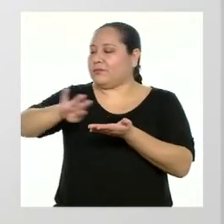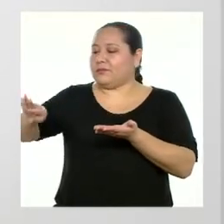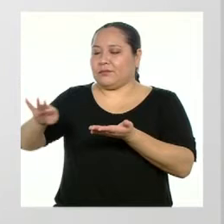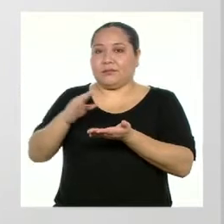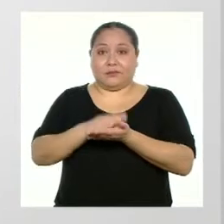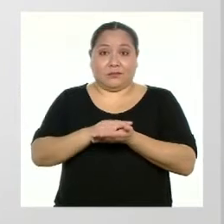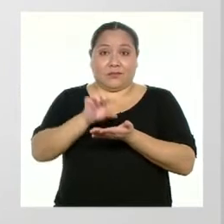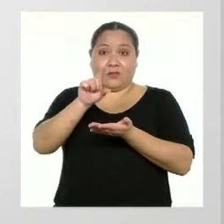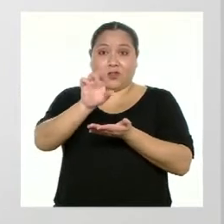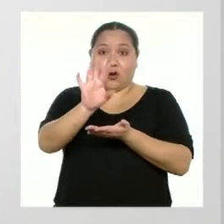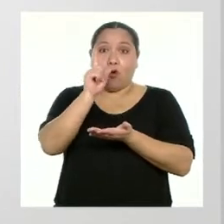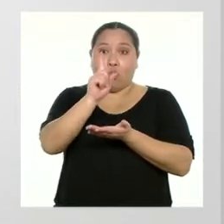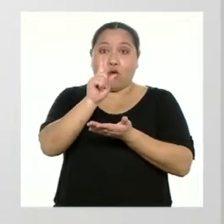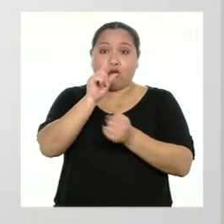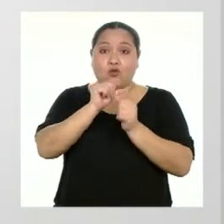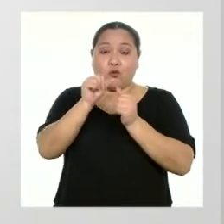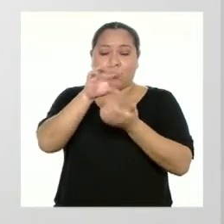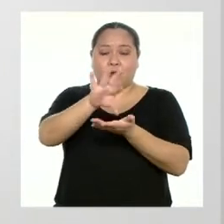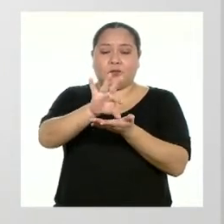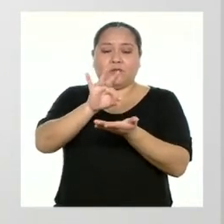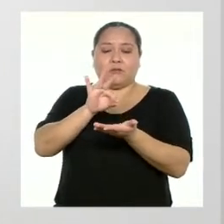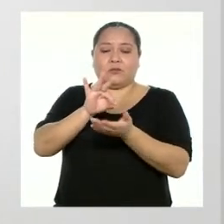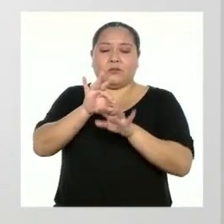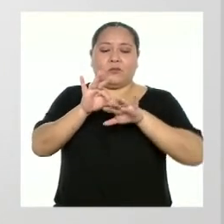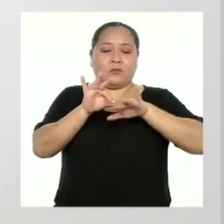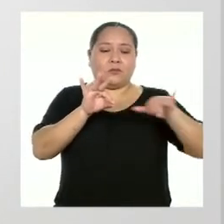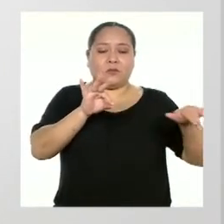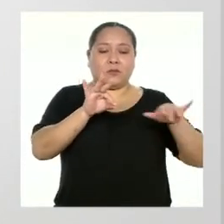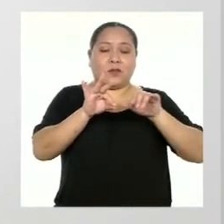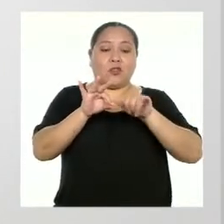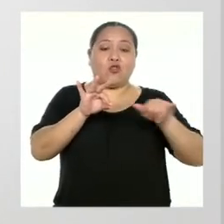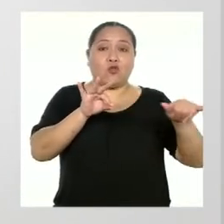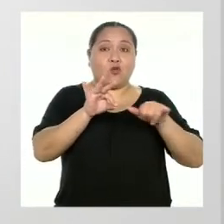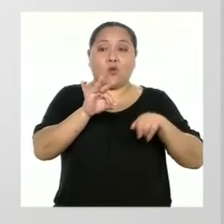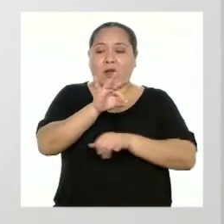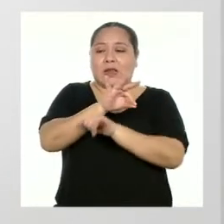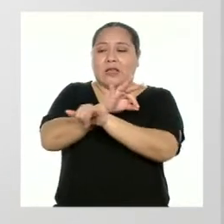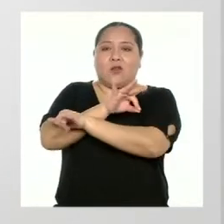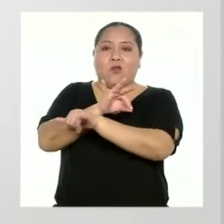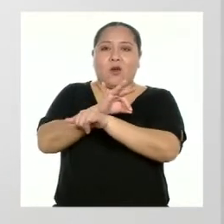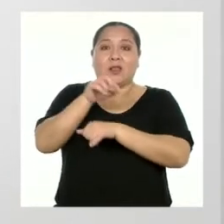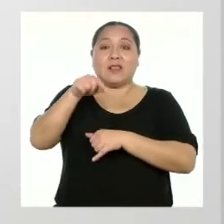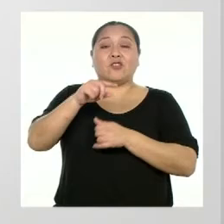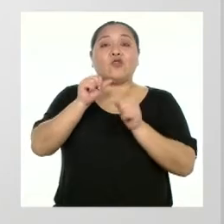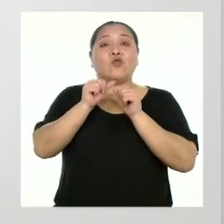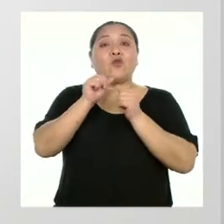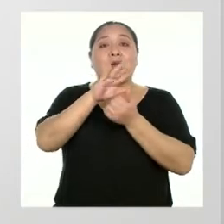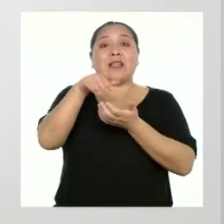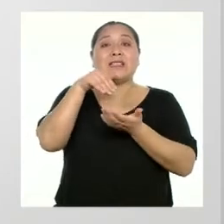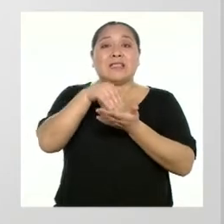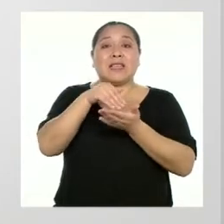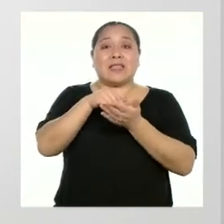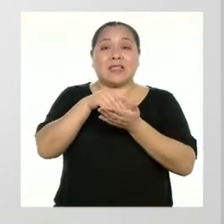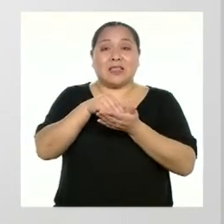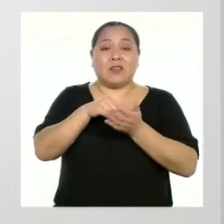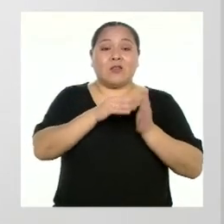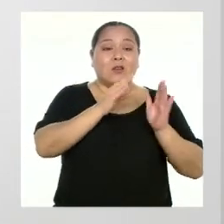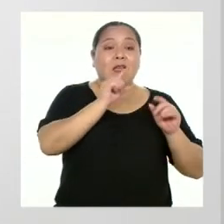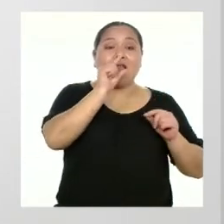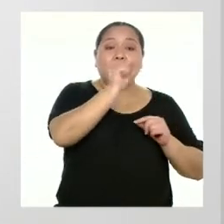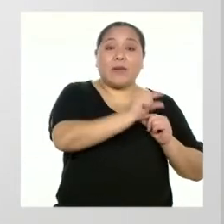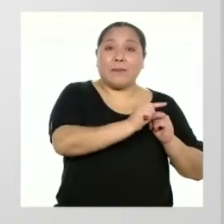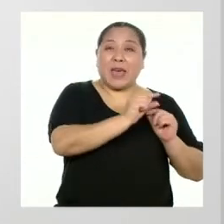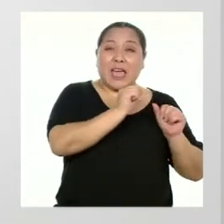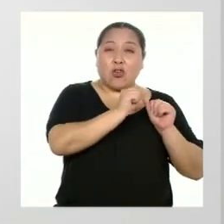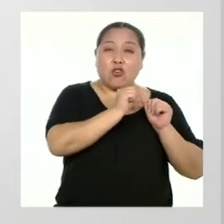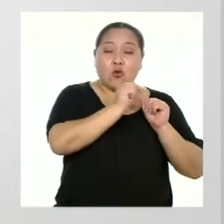otra mitad al otro lado. La mediana es un valor central, que se puede aplicar cuando los valores de la variable pueden ser ordenados de menor